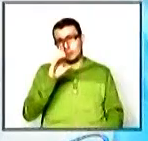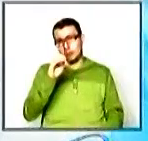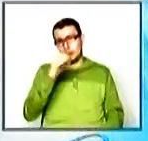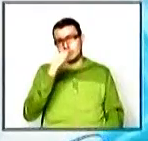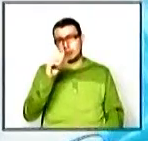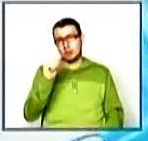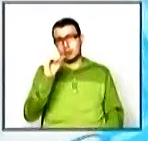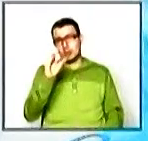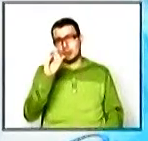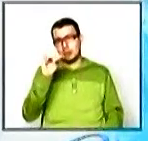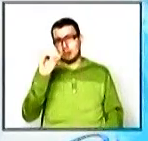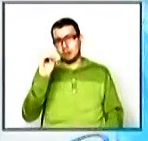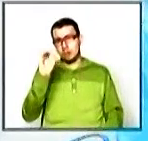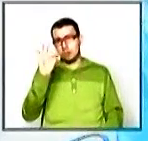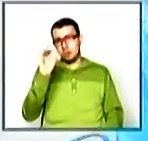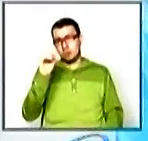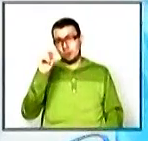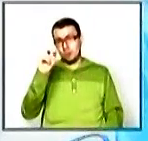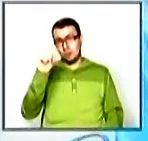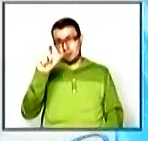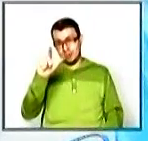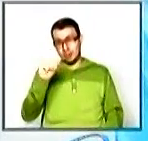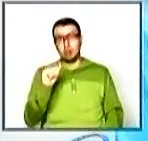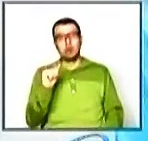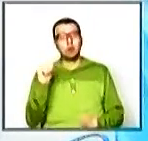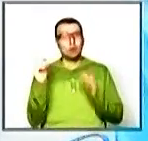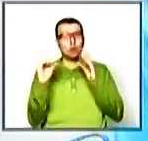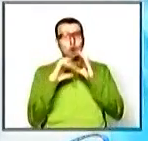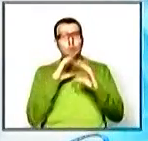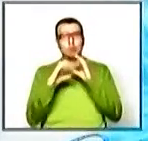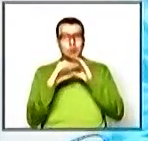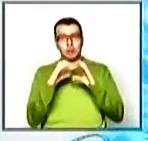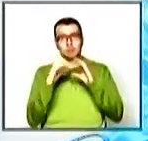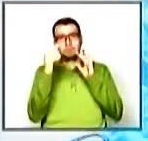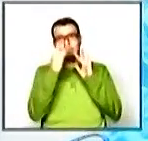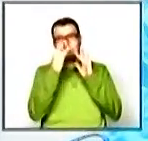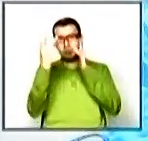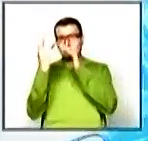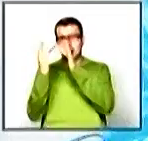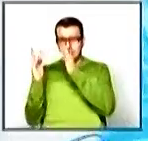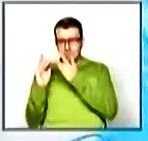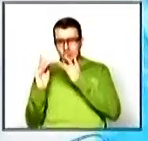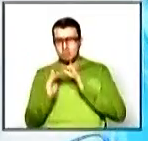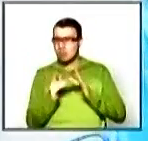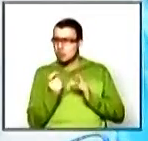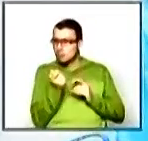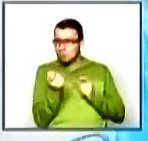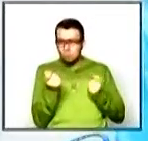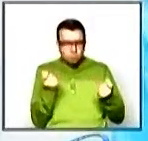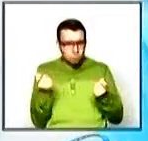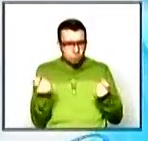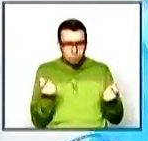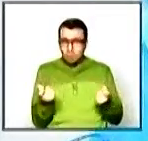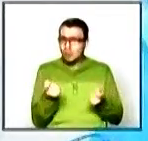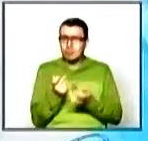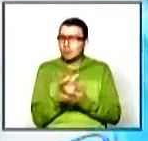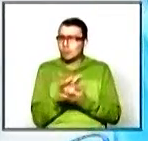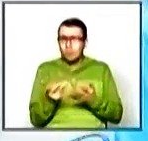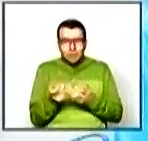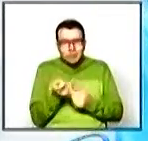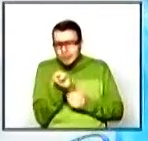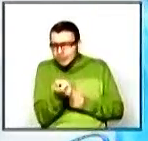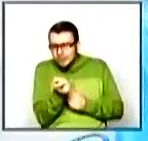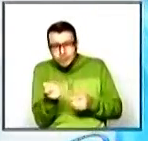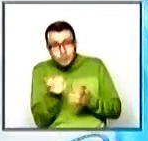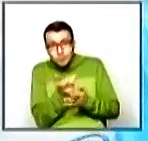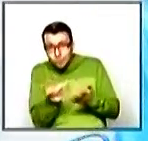energía axiotonal que compone y comunica absolutamente todo lo que existe, desde la partícula más pequeña hasta el organismo más macrocósmico